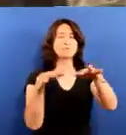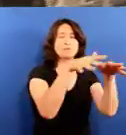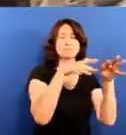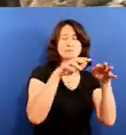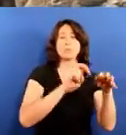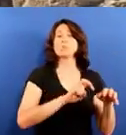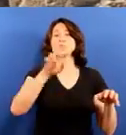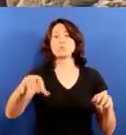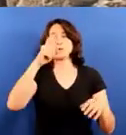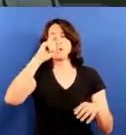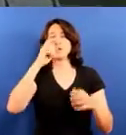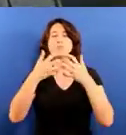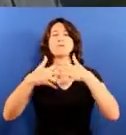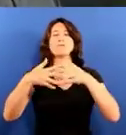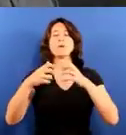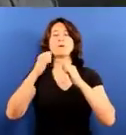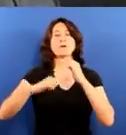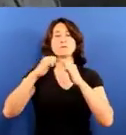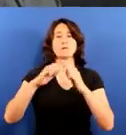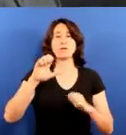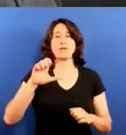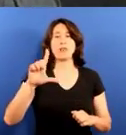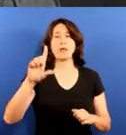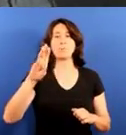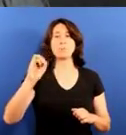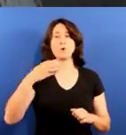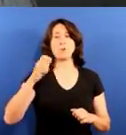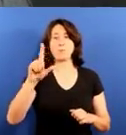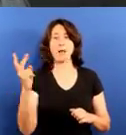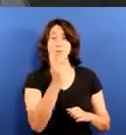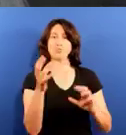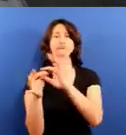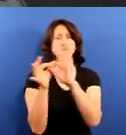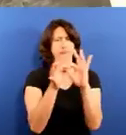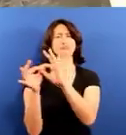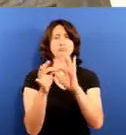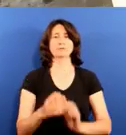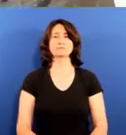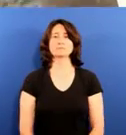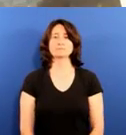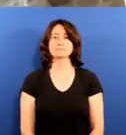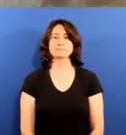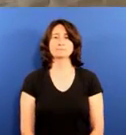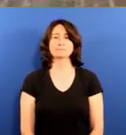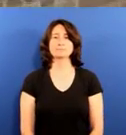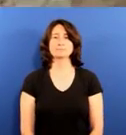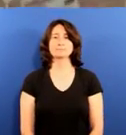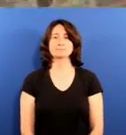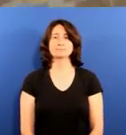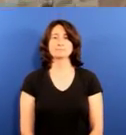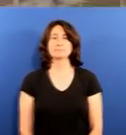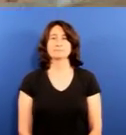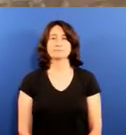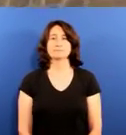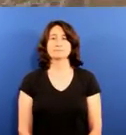declarado conjunto monumental, reconociendo su excepcional valor histórico y la calidad de los restos conservados. Y es que estamos ante